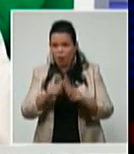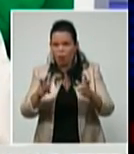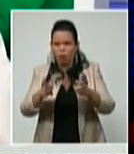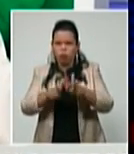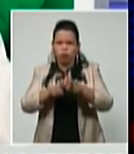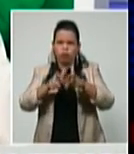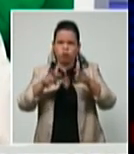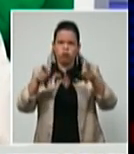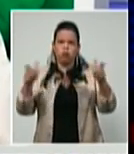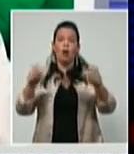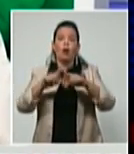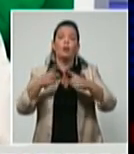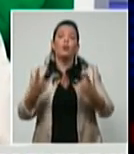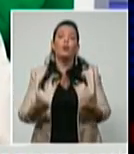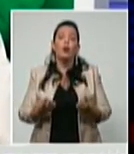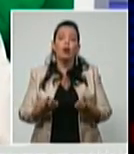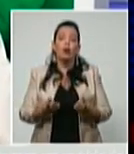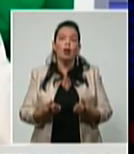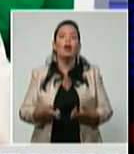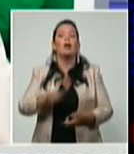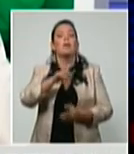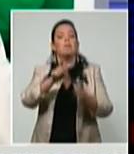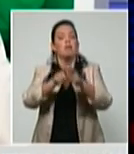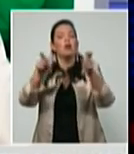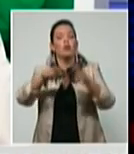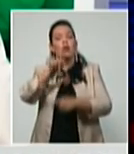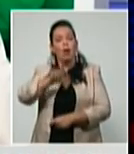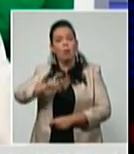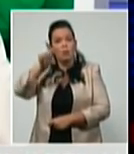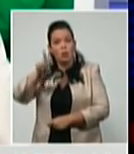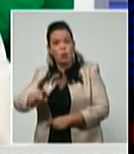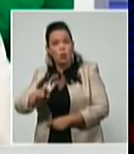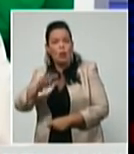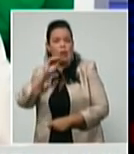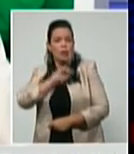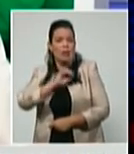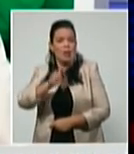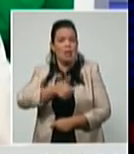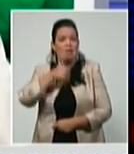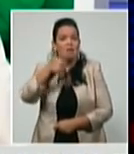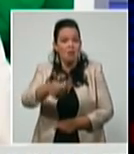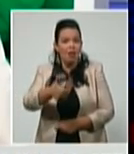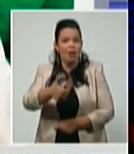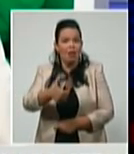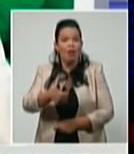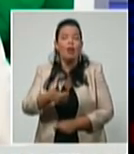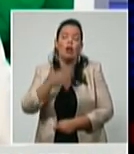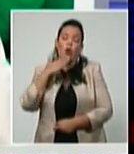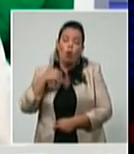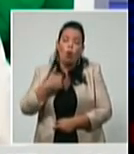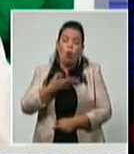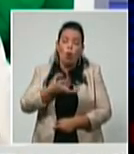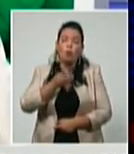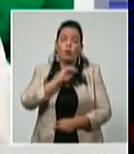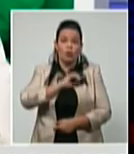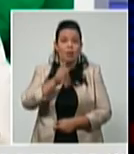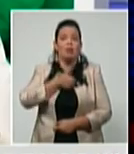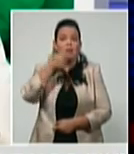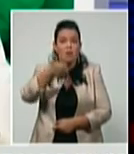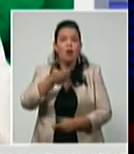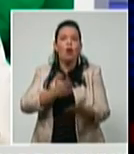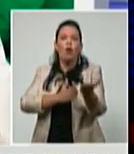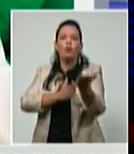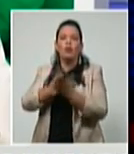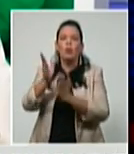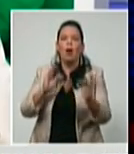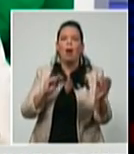bueno, pues nunca se hubiera podido detectar y hubieran transmitido la enfermedad. Esa es la razón de